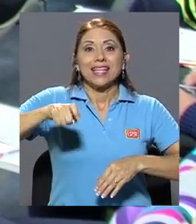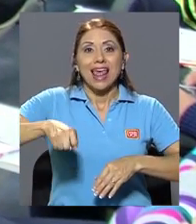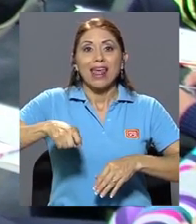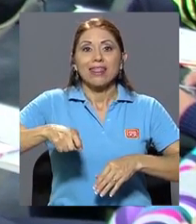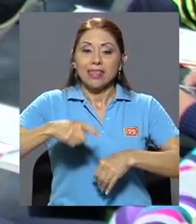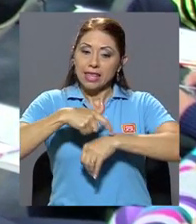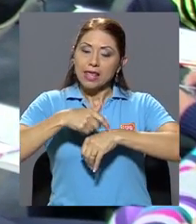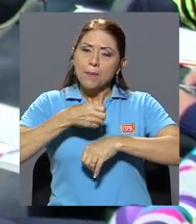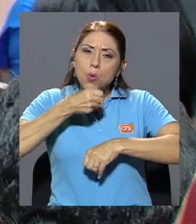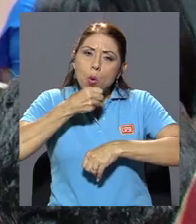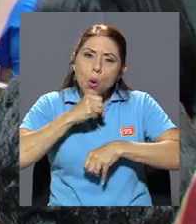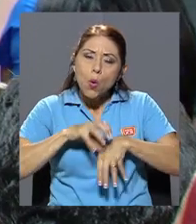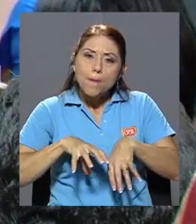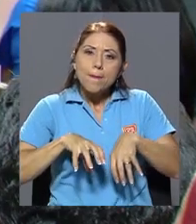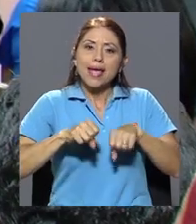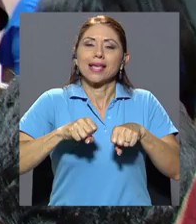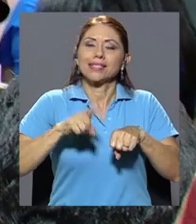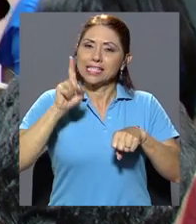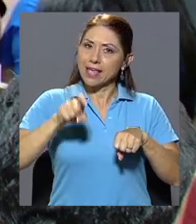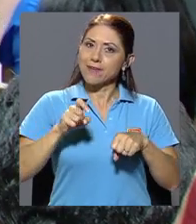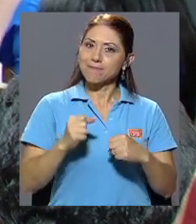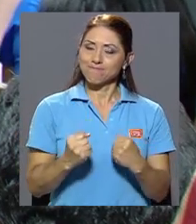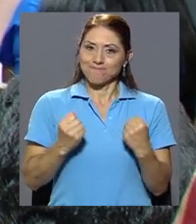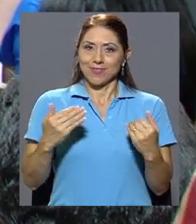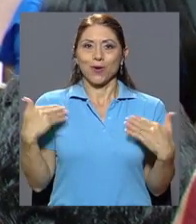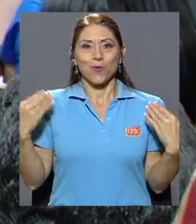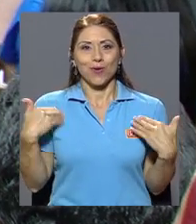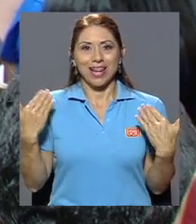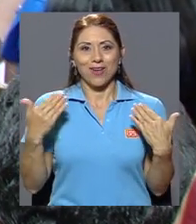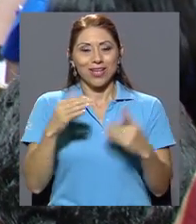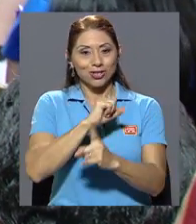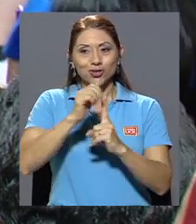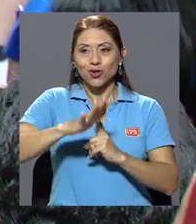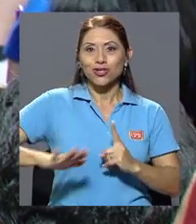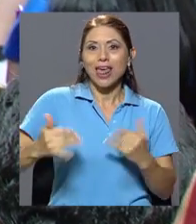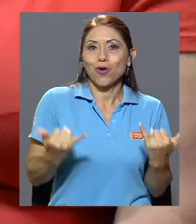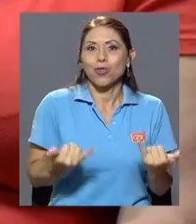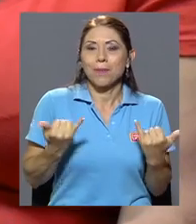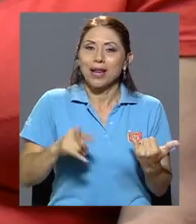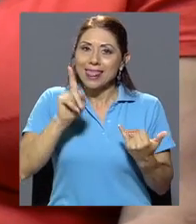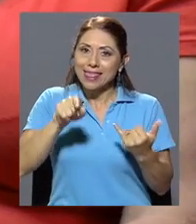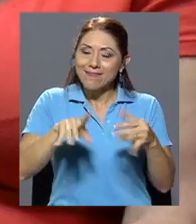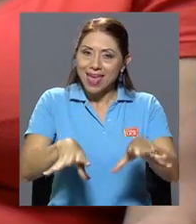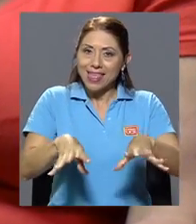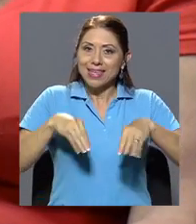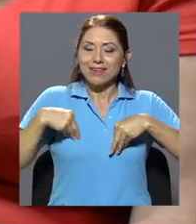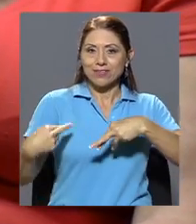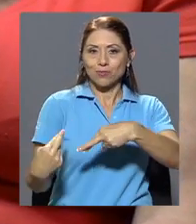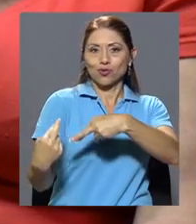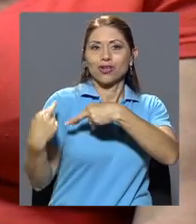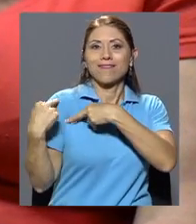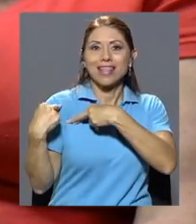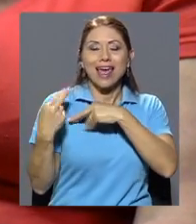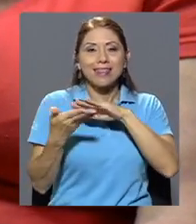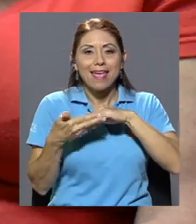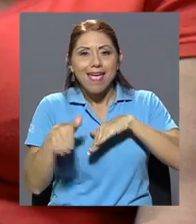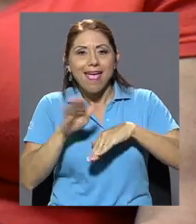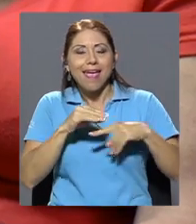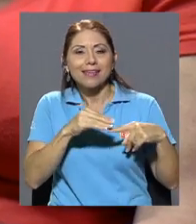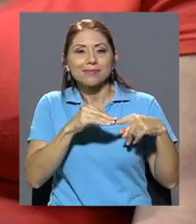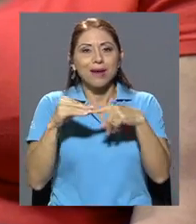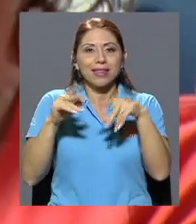de la vejez como una etapa de júbilo, en donde la sociedad contemporánea adquiere la responsabilidad de hacerse experta